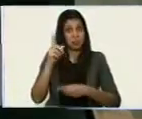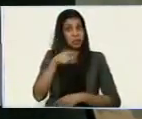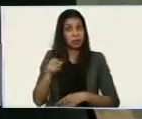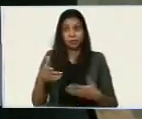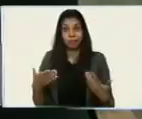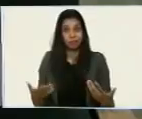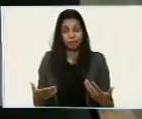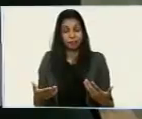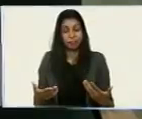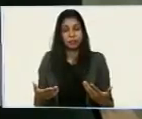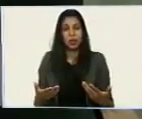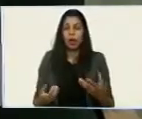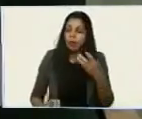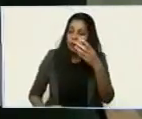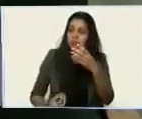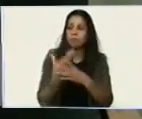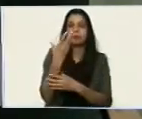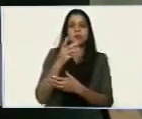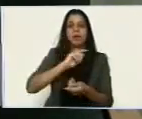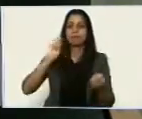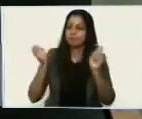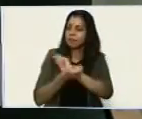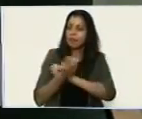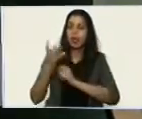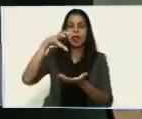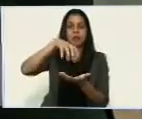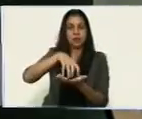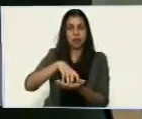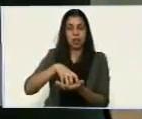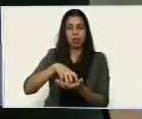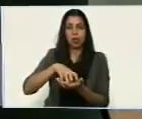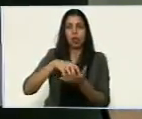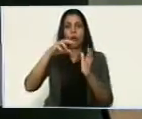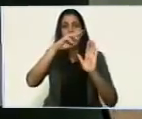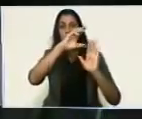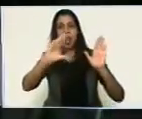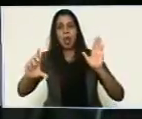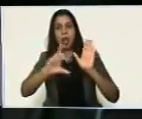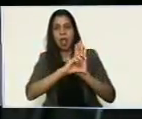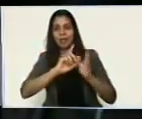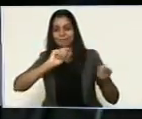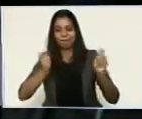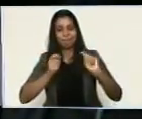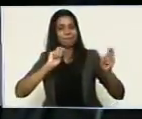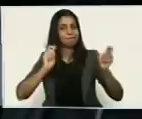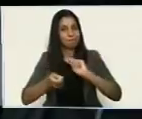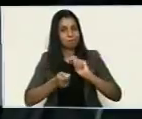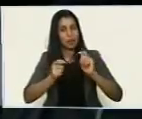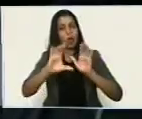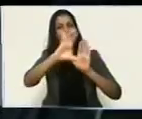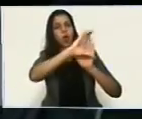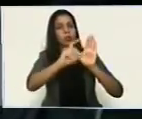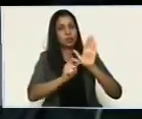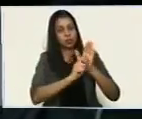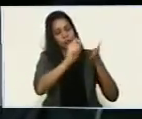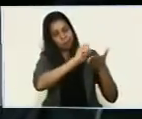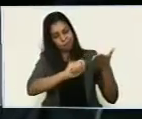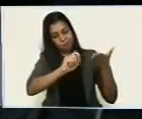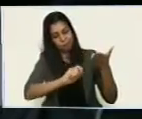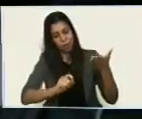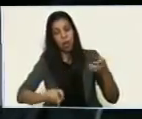Refundar el Estado, crear un nuevo ordenamiento jurídico y redactar una nueva